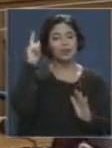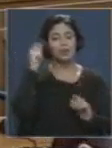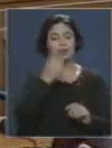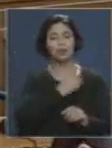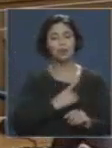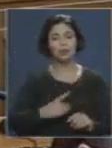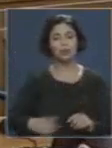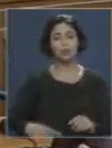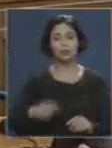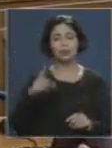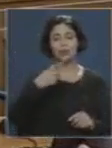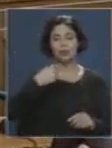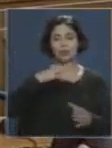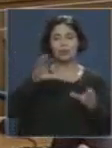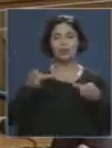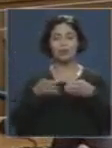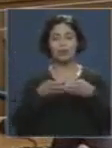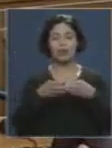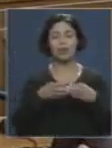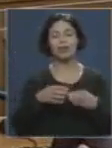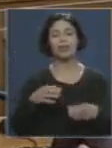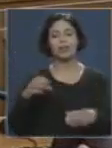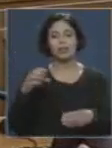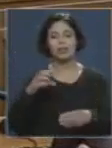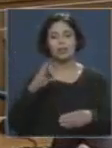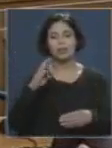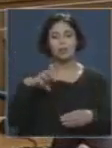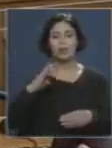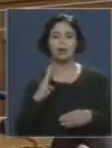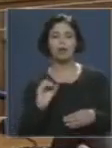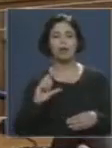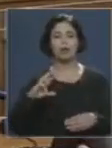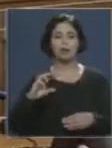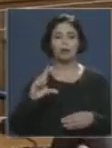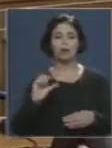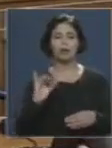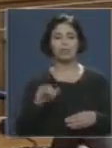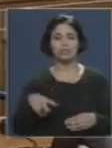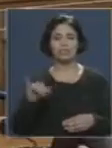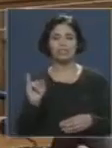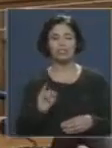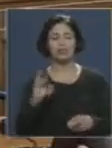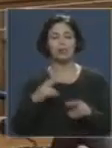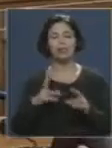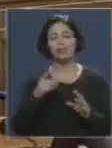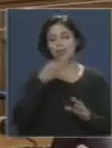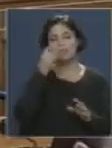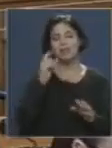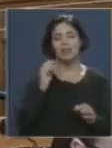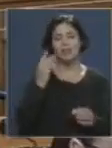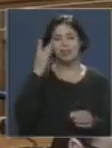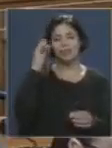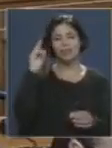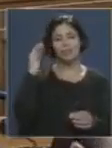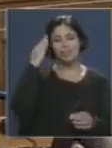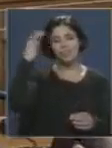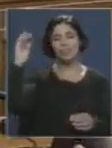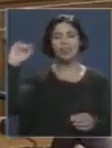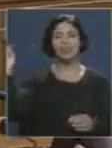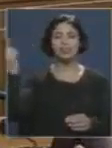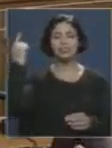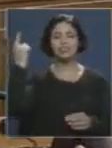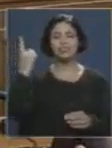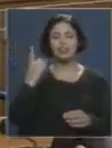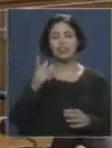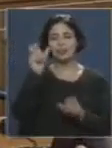un diputado de nuestra bancada, el diputado Paolo Lorenzini, para establecer el Día Nacional del Futbolista y la